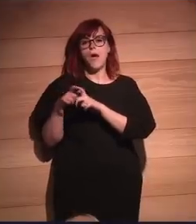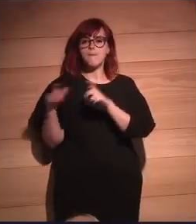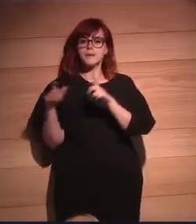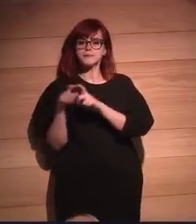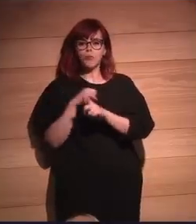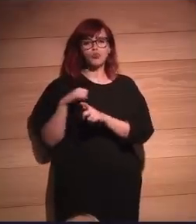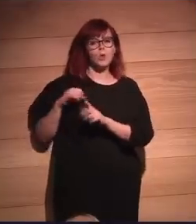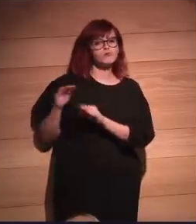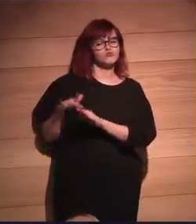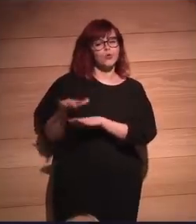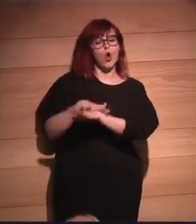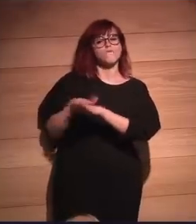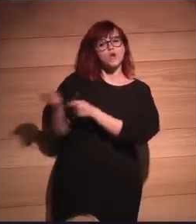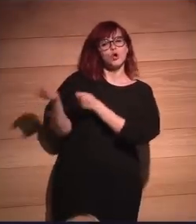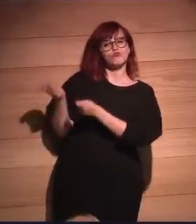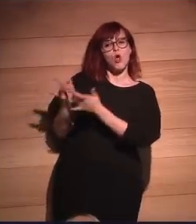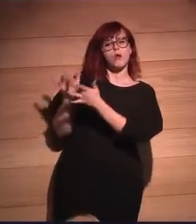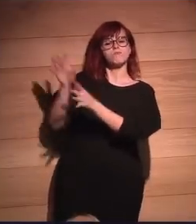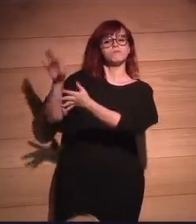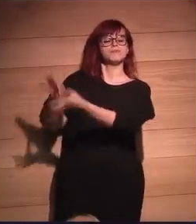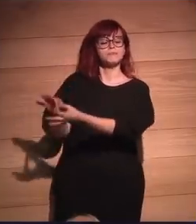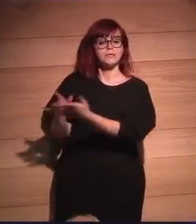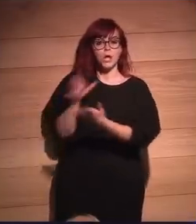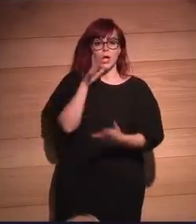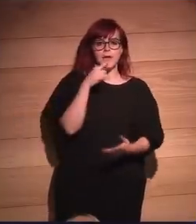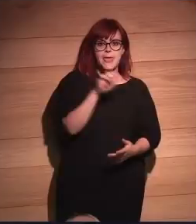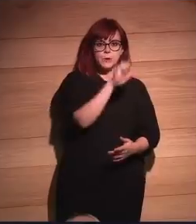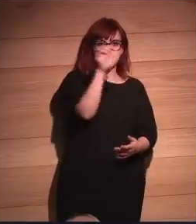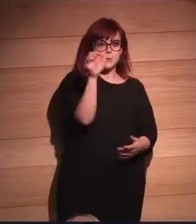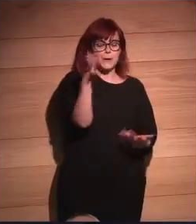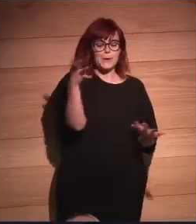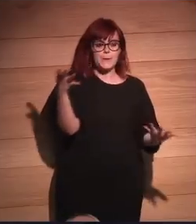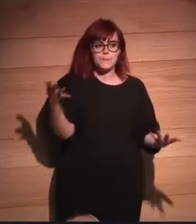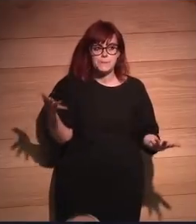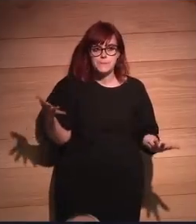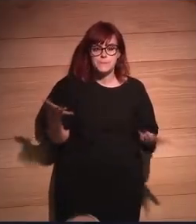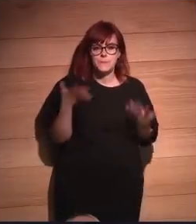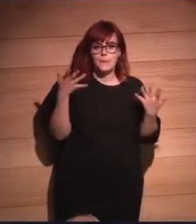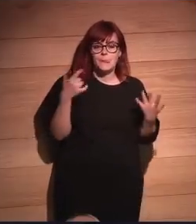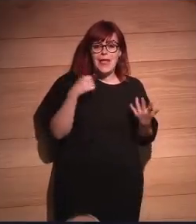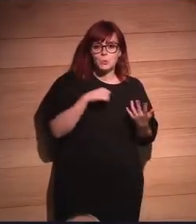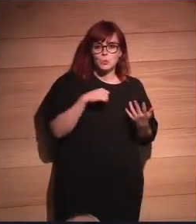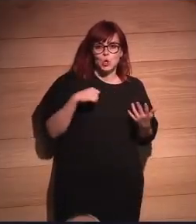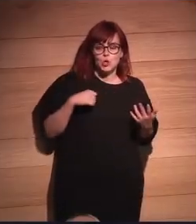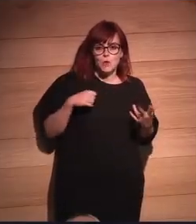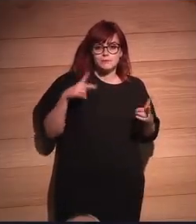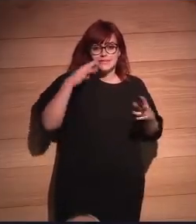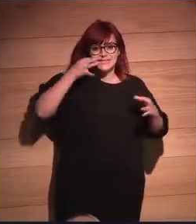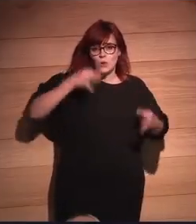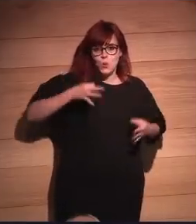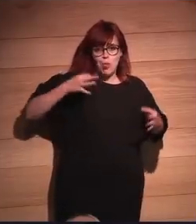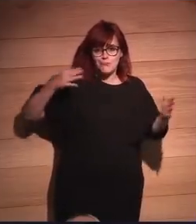autónoma, en fin. Y los europeos lo que nos encontramos es que no soy autónomo en